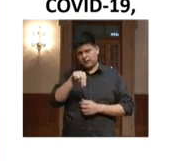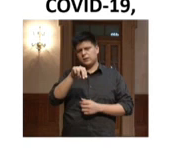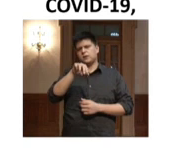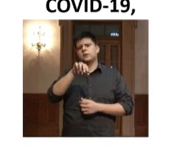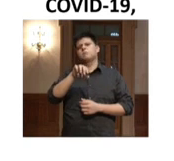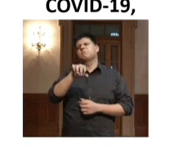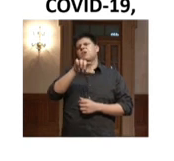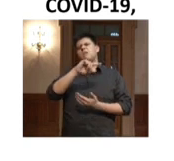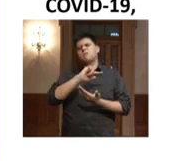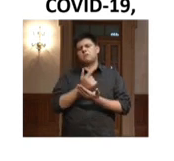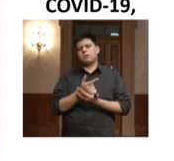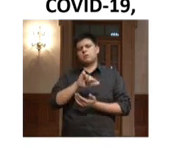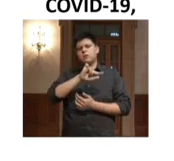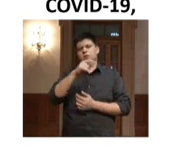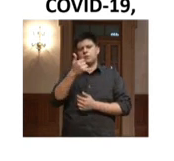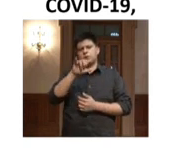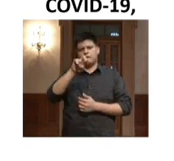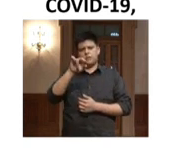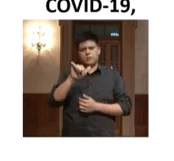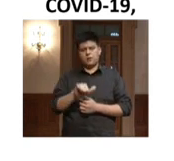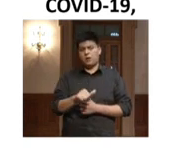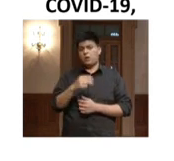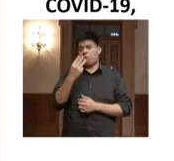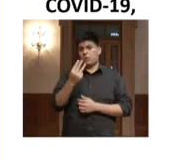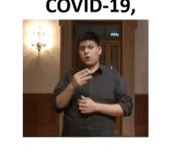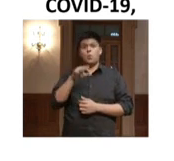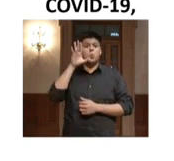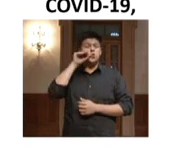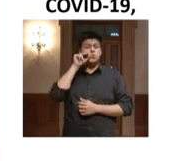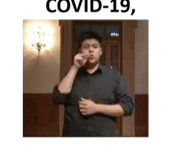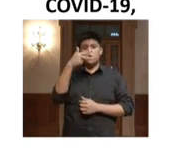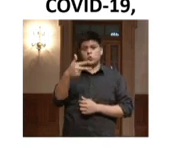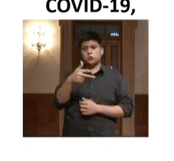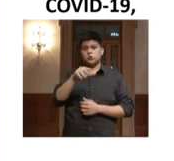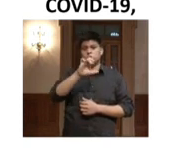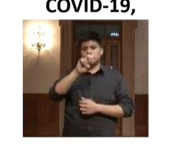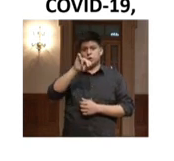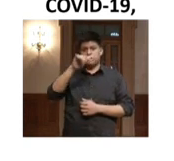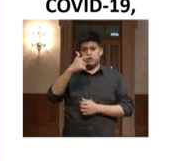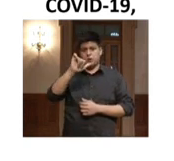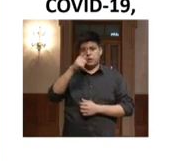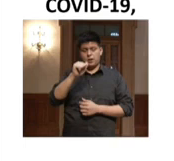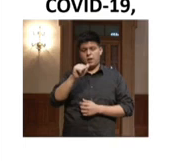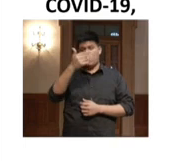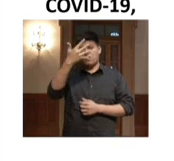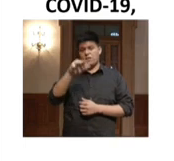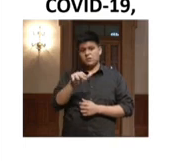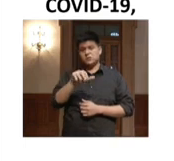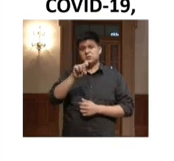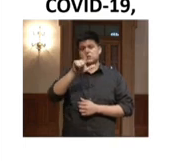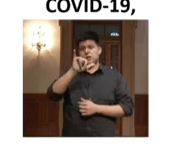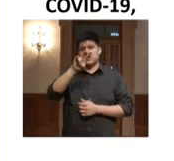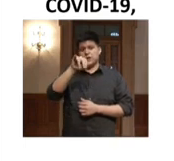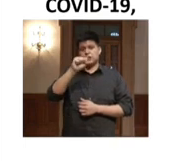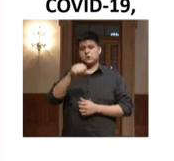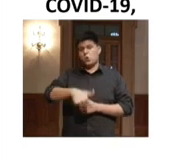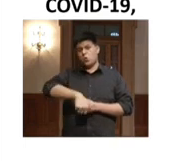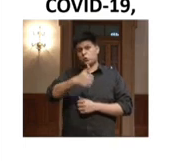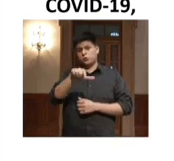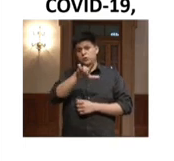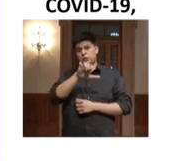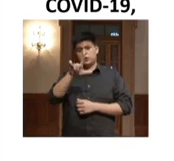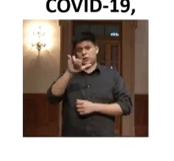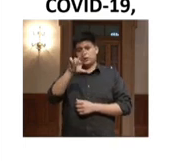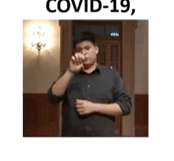con 7 casos. Montemorelos con 8. Ciénega de Flores con 10. Salinas Victoria con 11. El Carmen